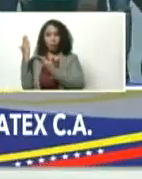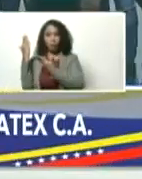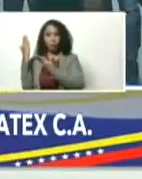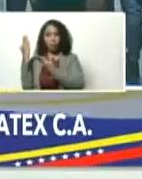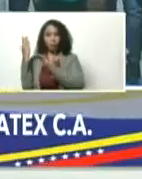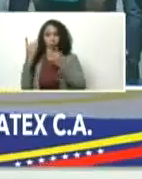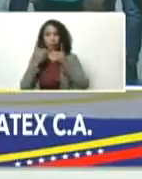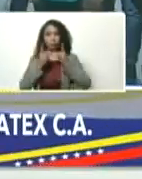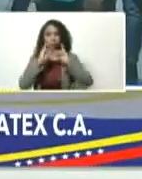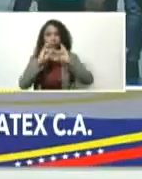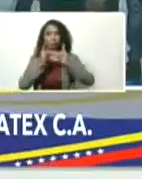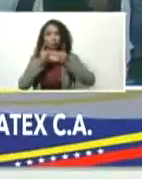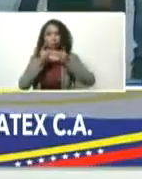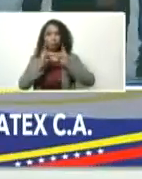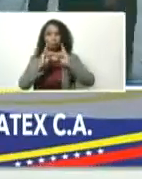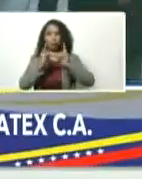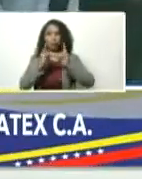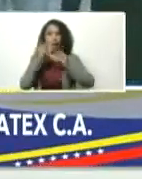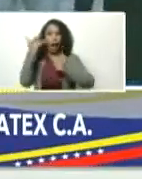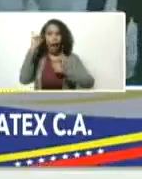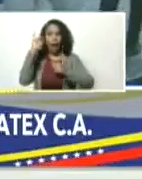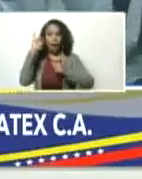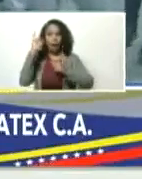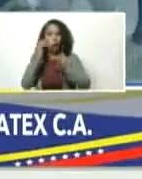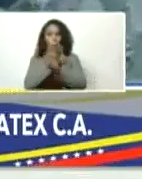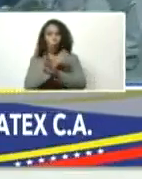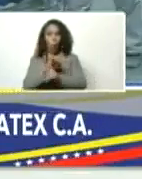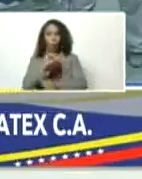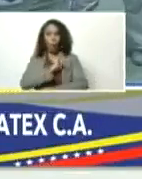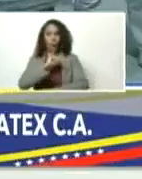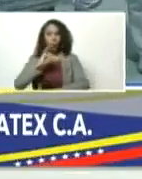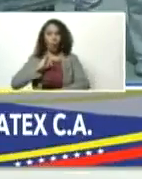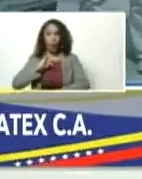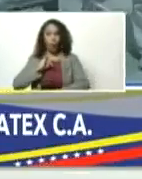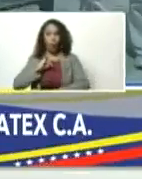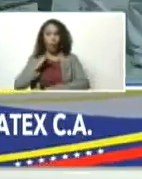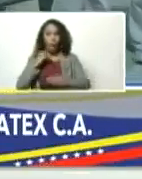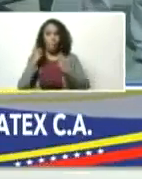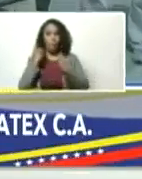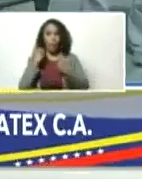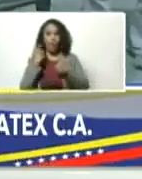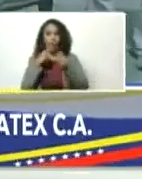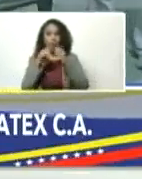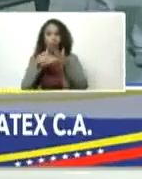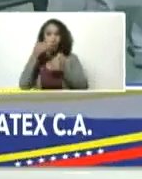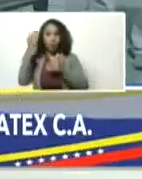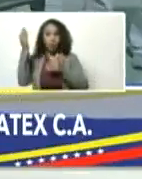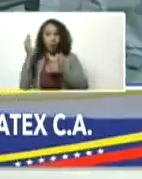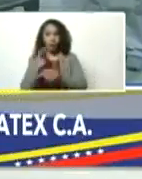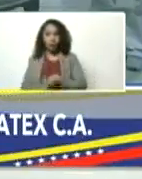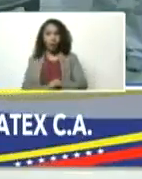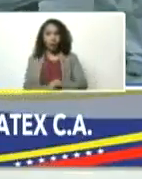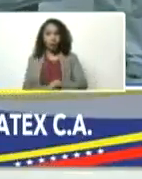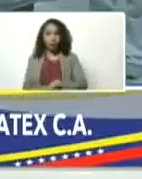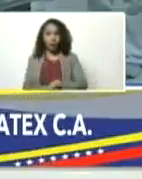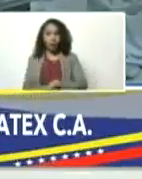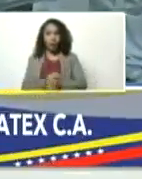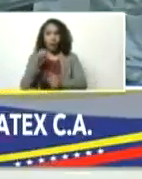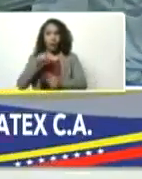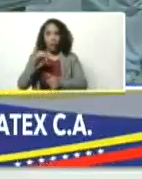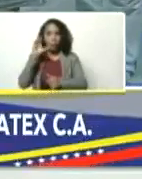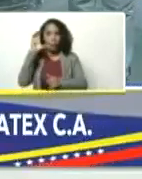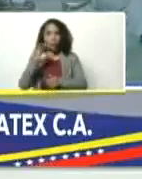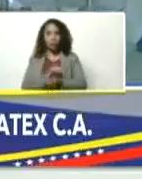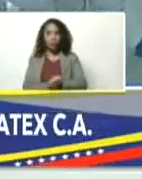las hamacas, están los juegos de individuales para sacarlo fuera del país.